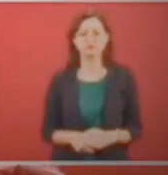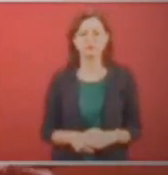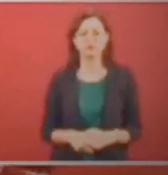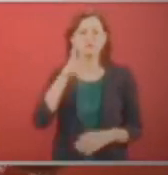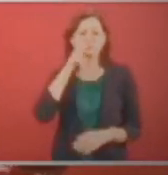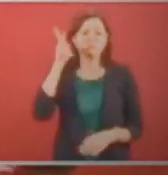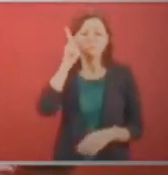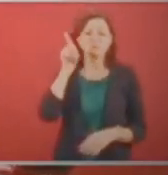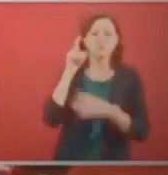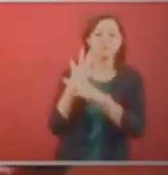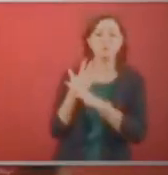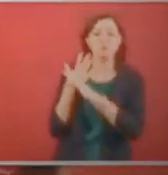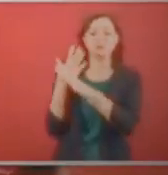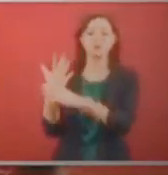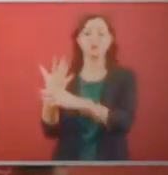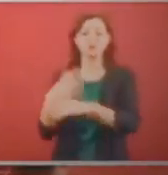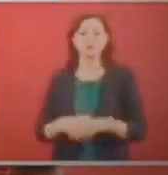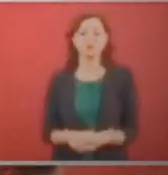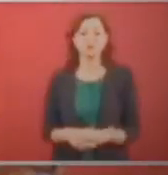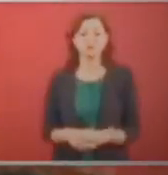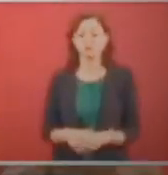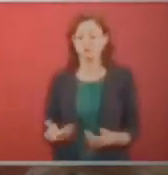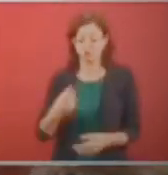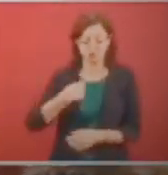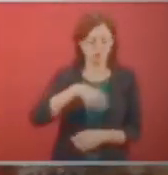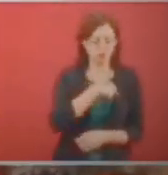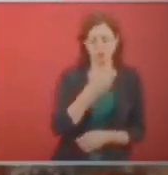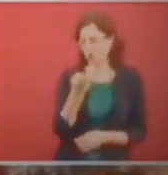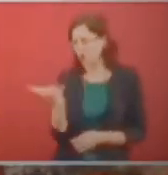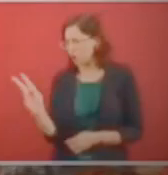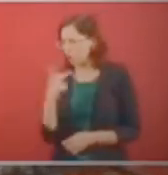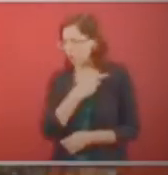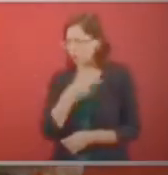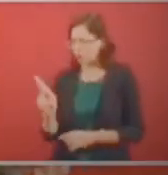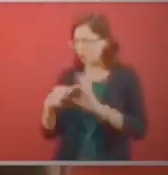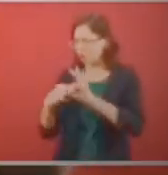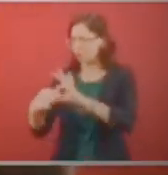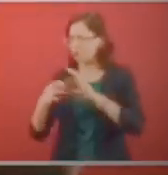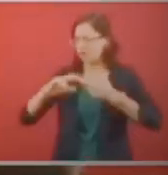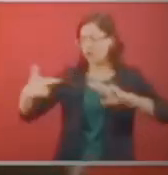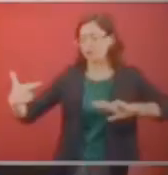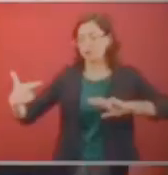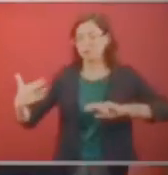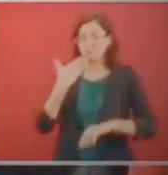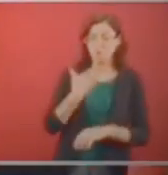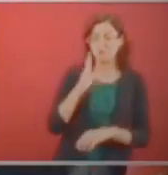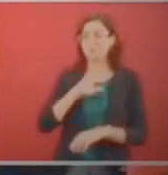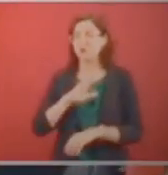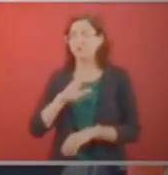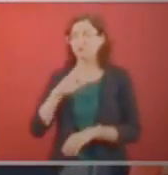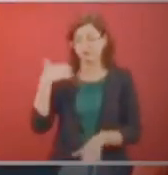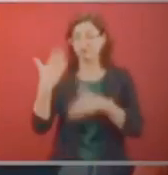dice el Papa Francisco, según nuestra relación con los pobres.